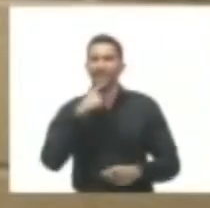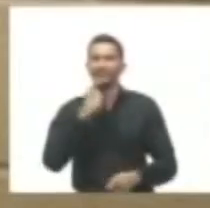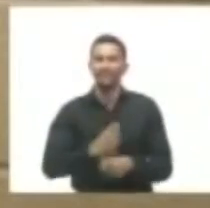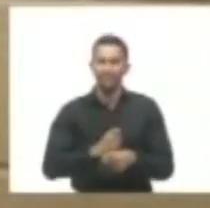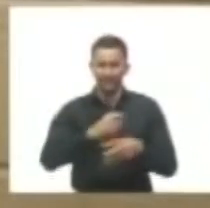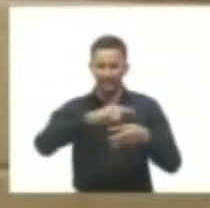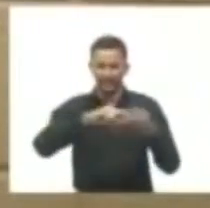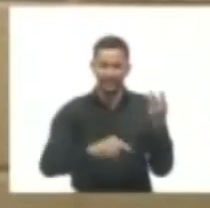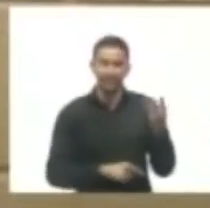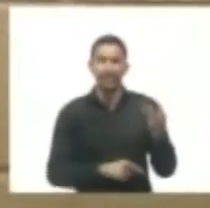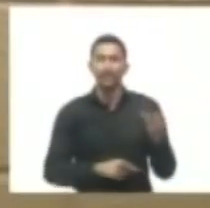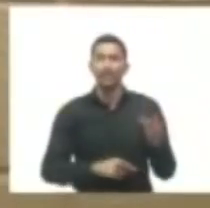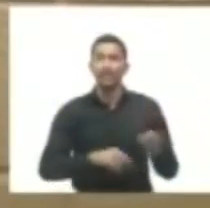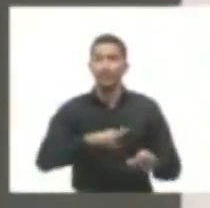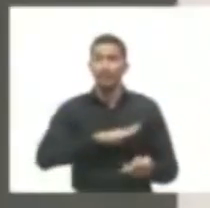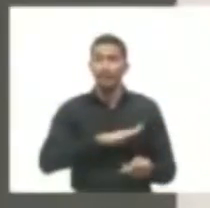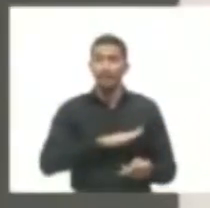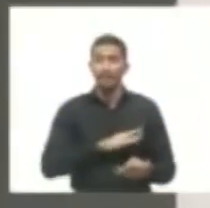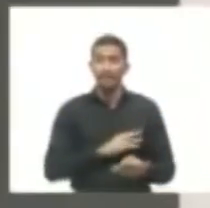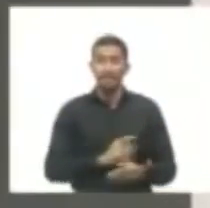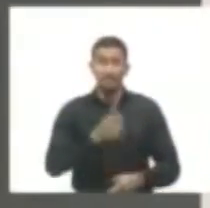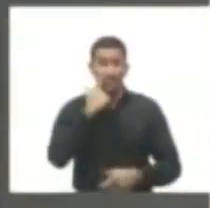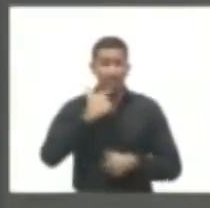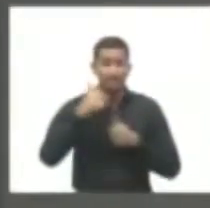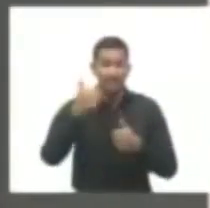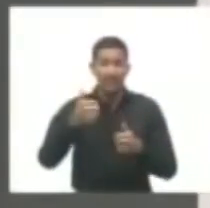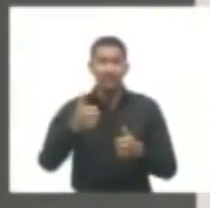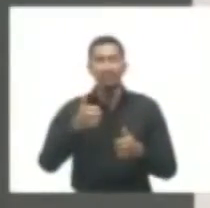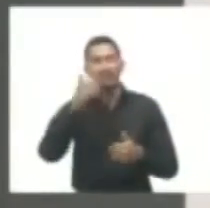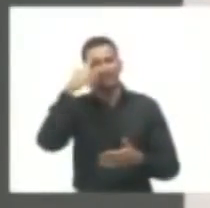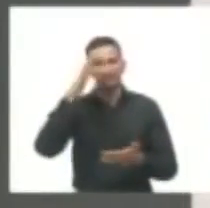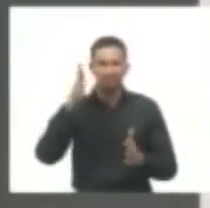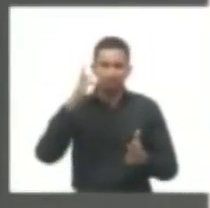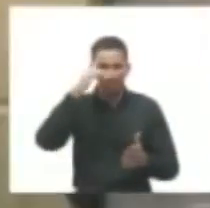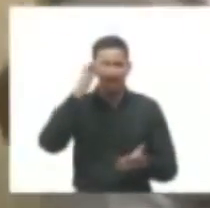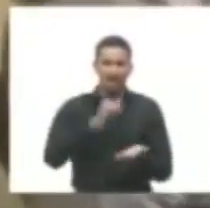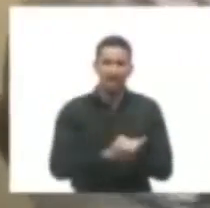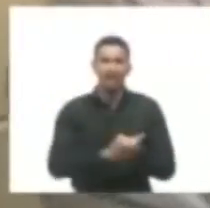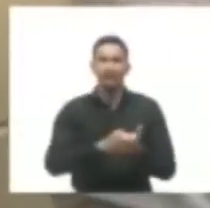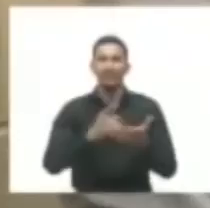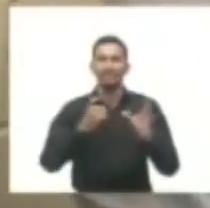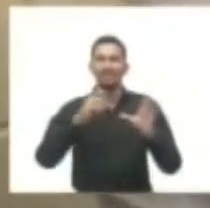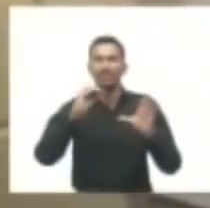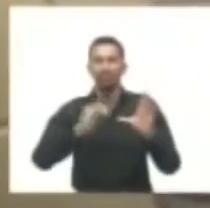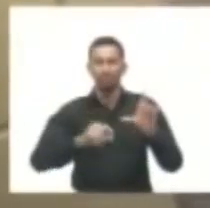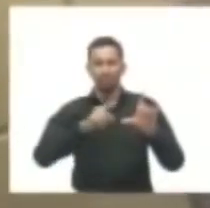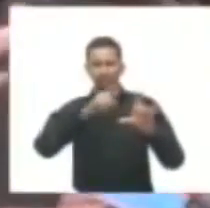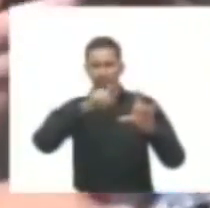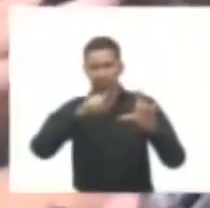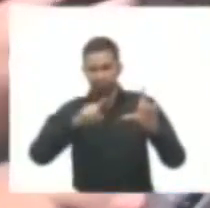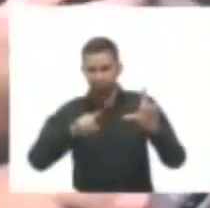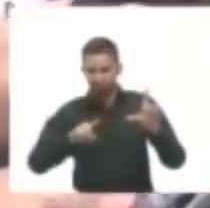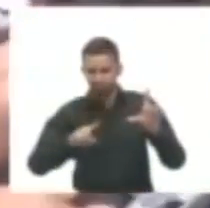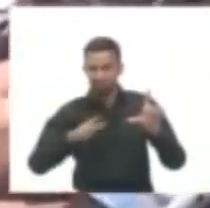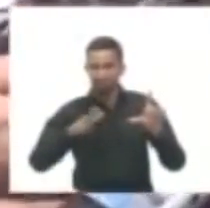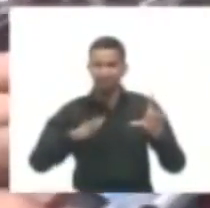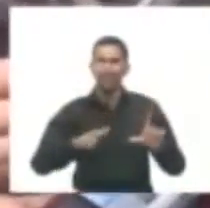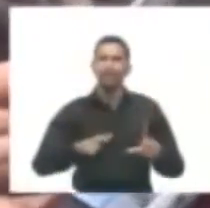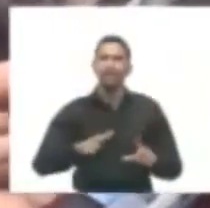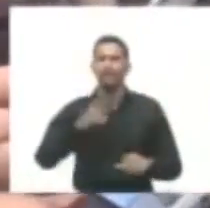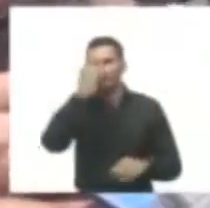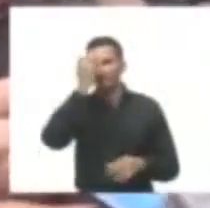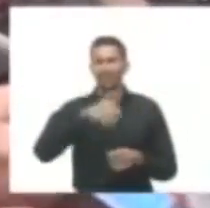las próximas encuestas, el descenso podría ser hasta de un 60%, dependiendo esencialmente de las situaciones que en